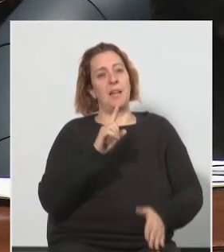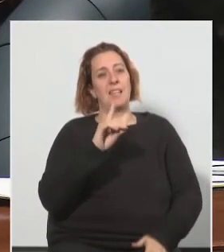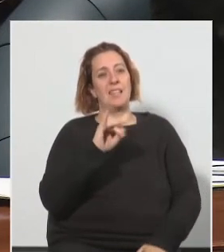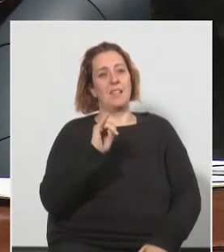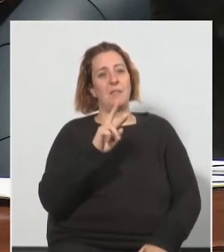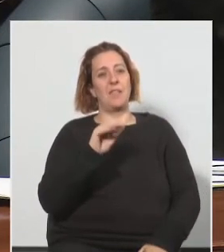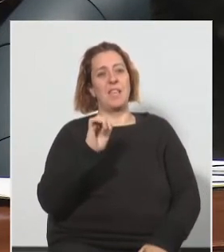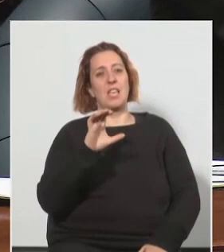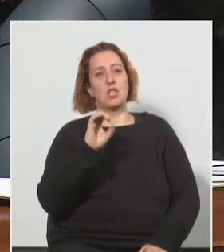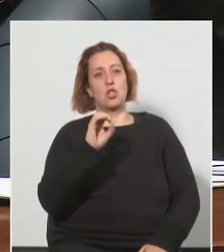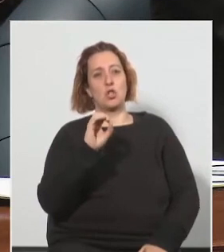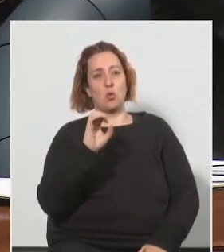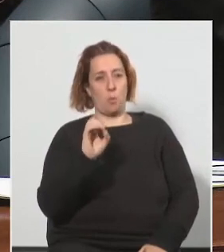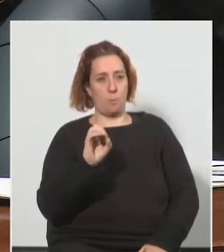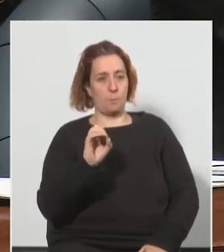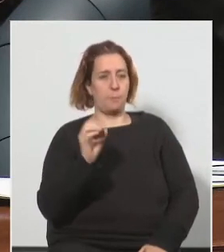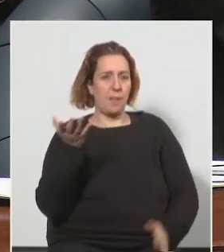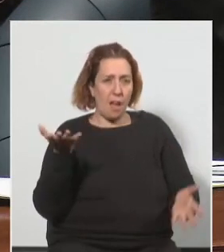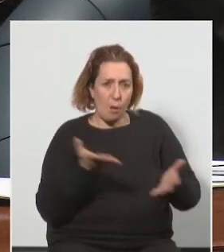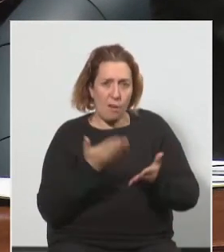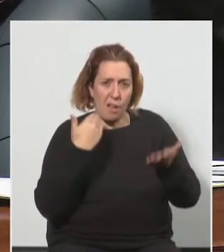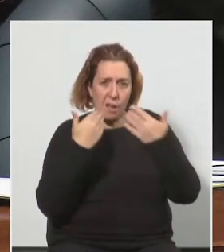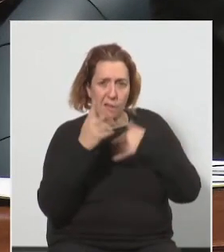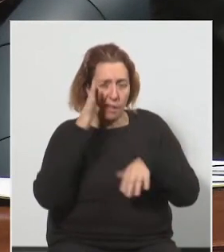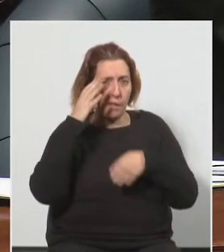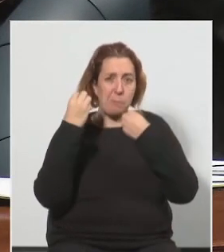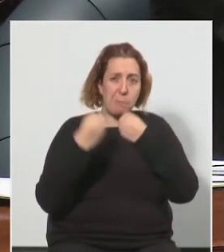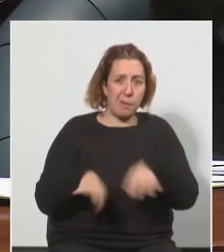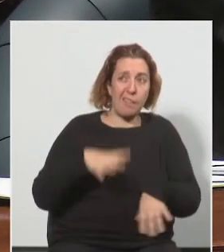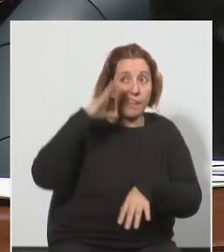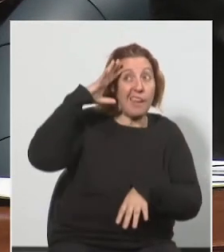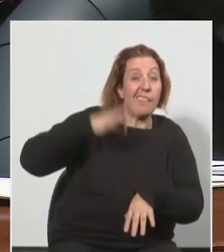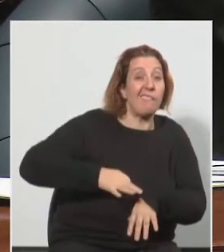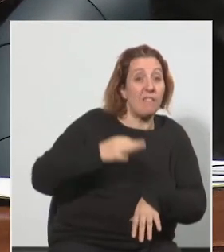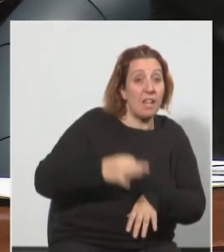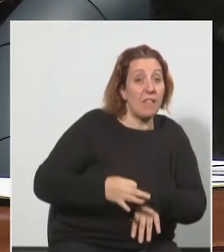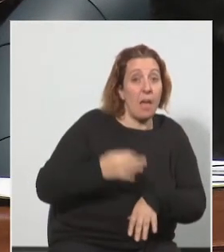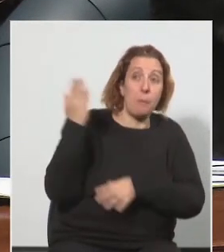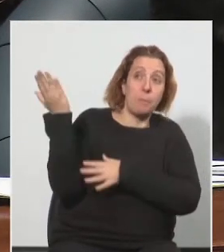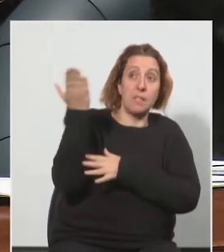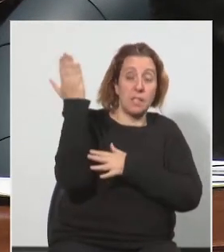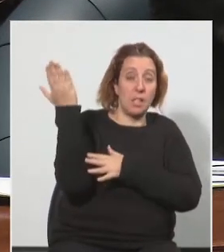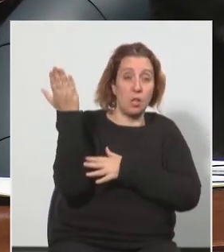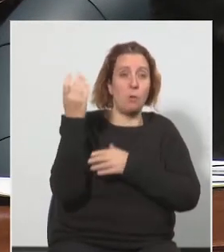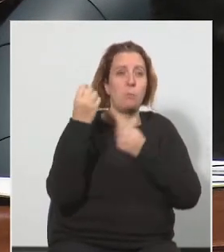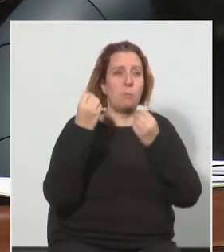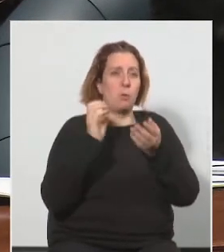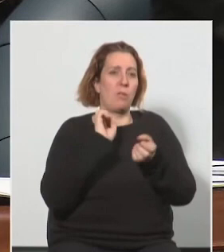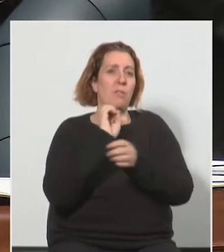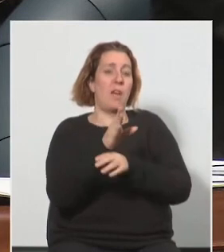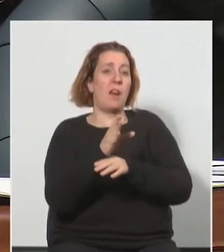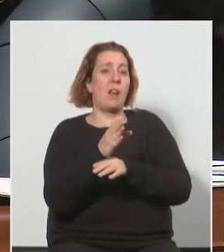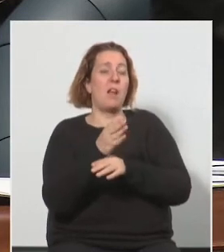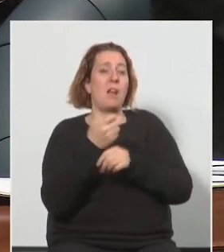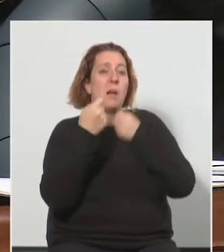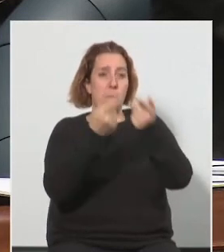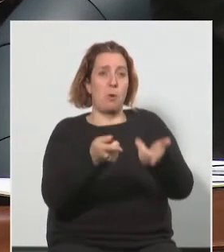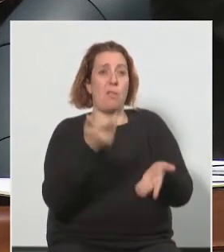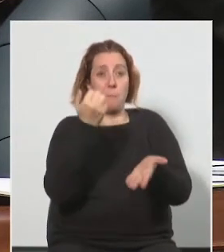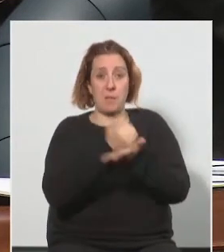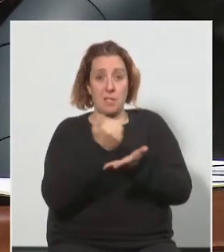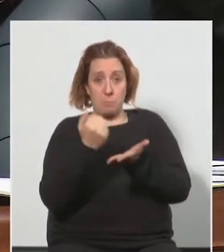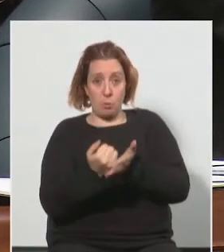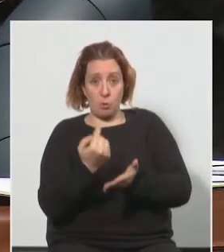Valdivieso. Y ahora hablan de la pérdida de credibilidad y de prestigio por la expedición de un pasaporte.